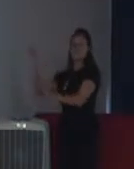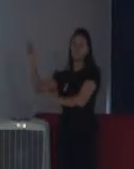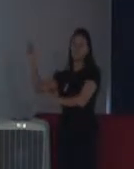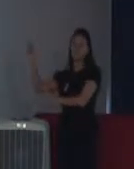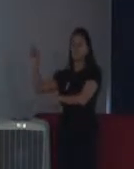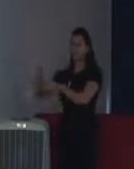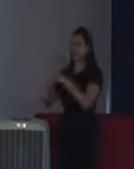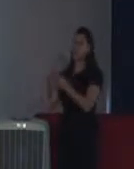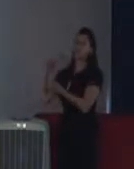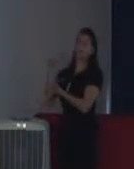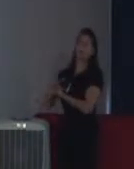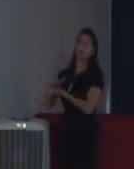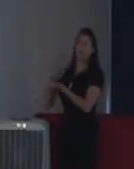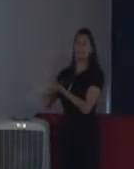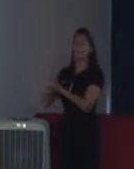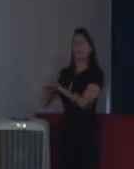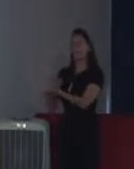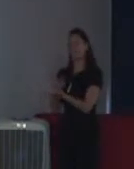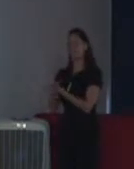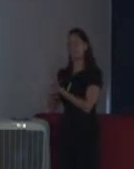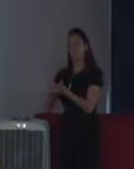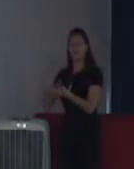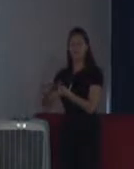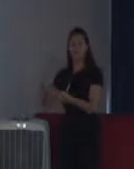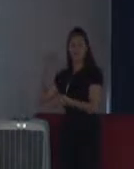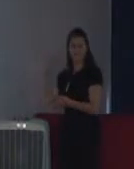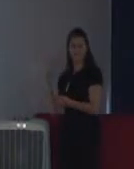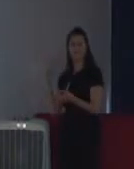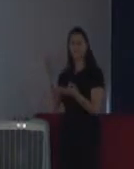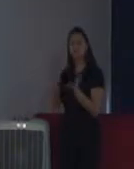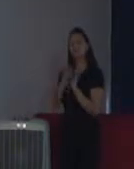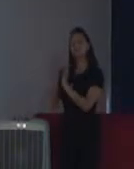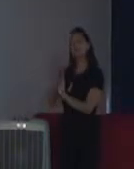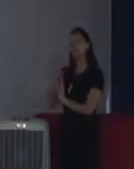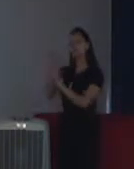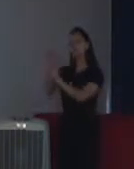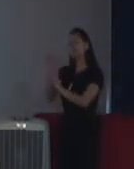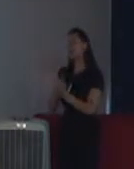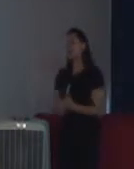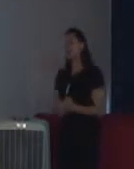planteándolo como en algunas ocasiones se ha planteado la educación especial.